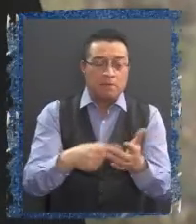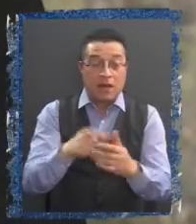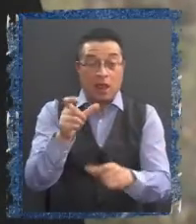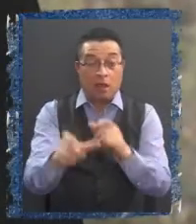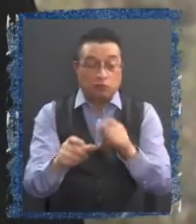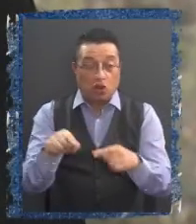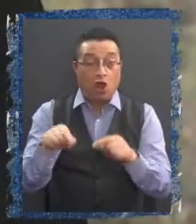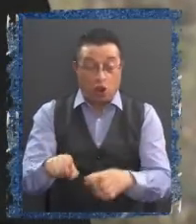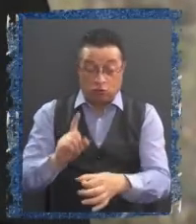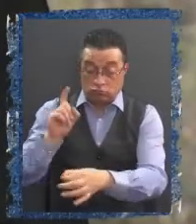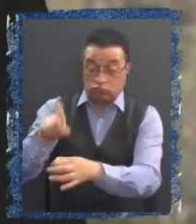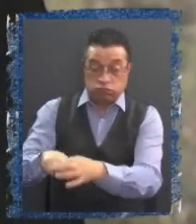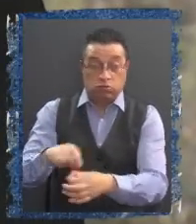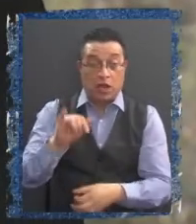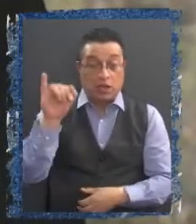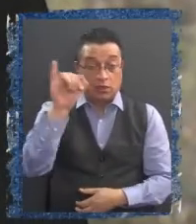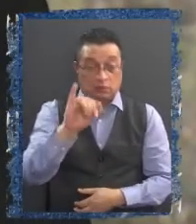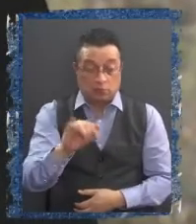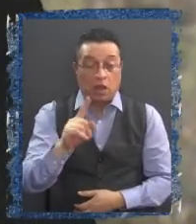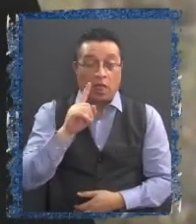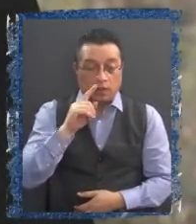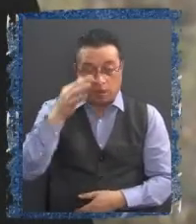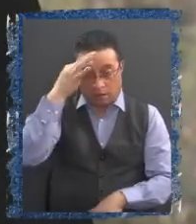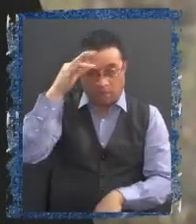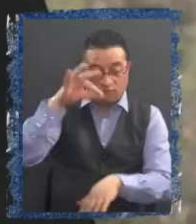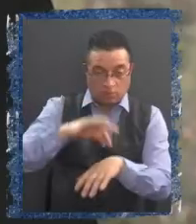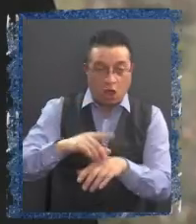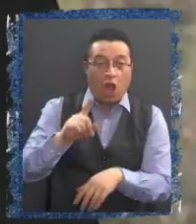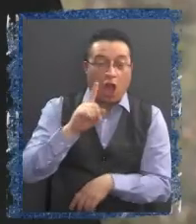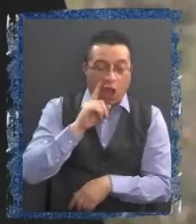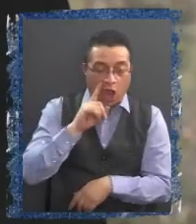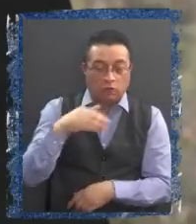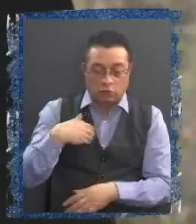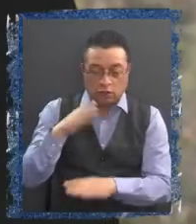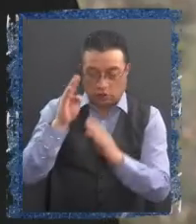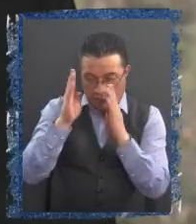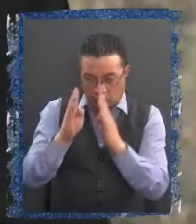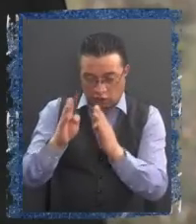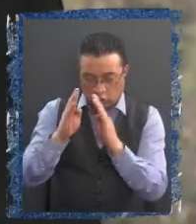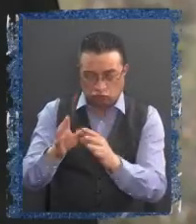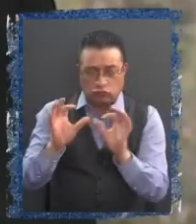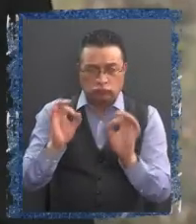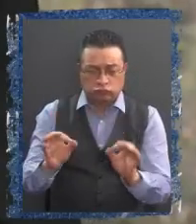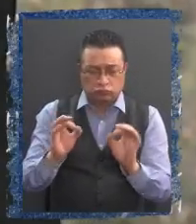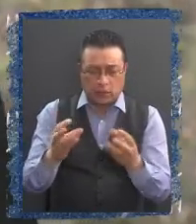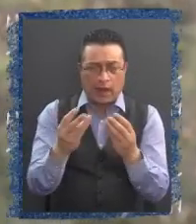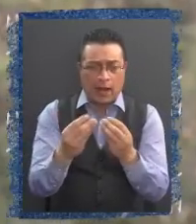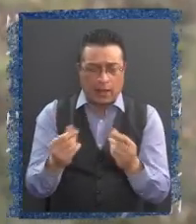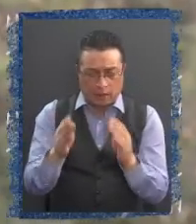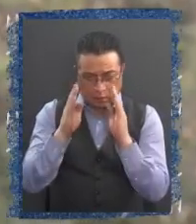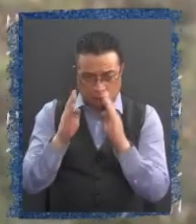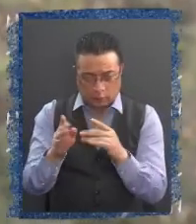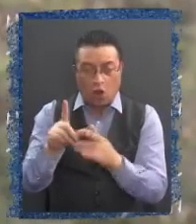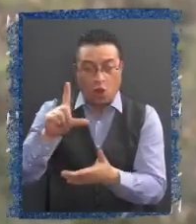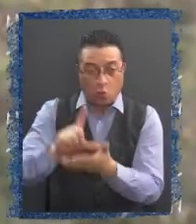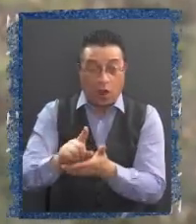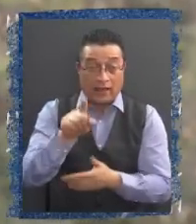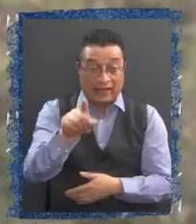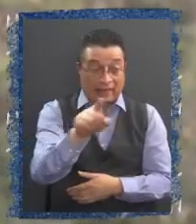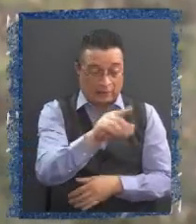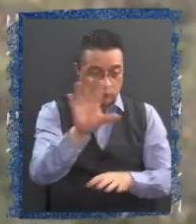están en el sistema ISAPRE y que tienen alguna enfermedad, que están recibiendo atención oportuna y de calidad en el lugar que ellos